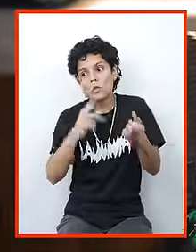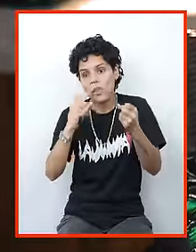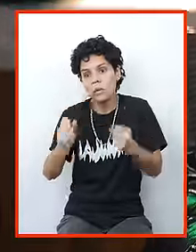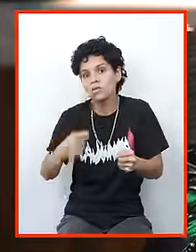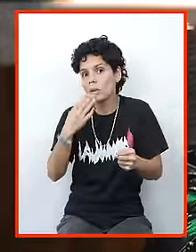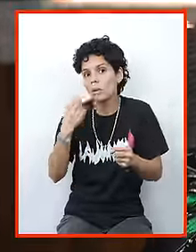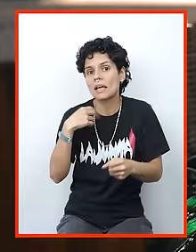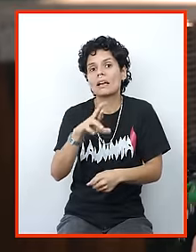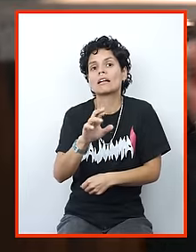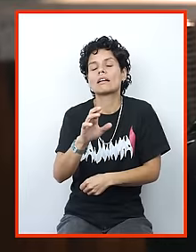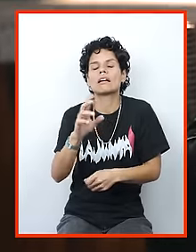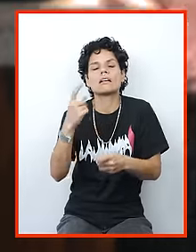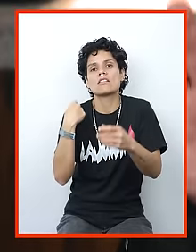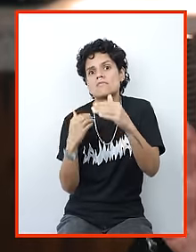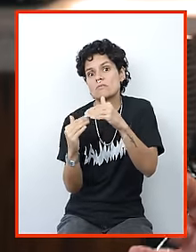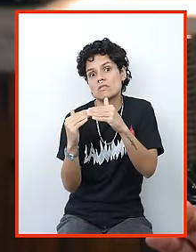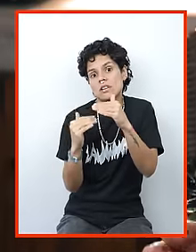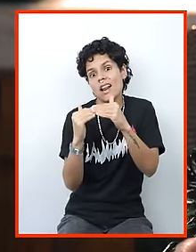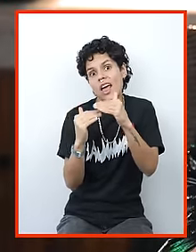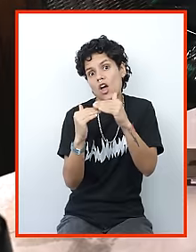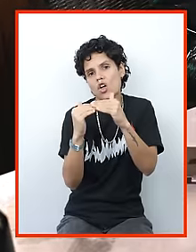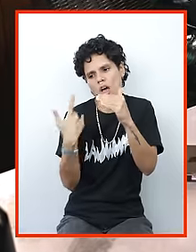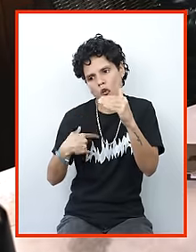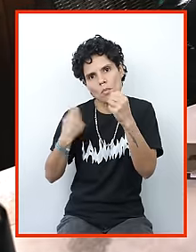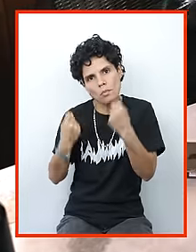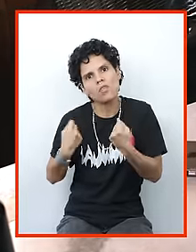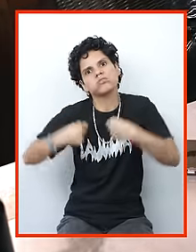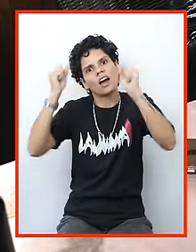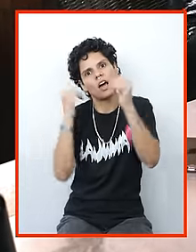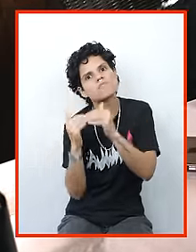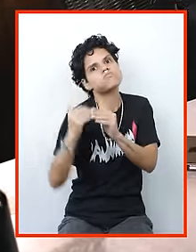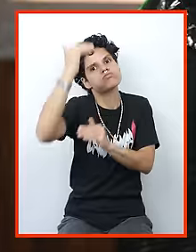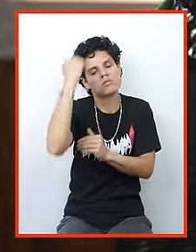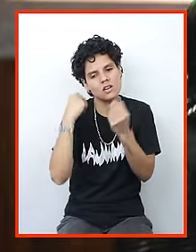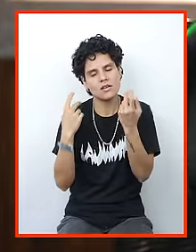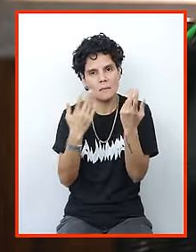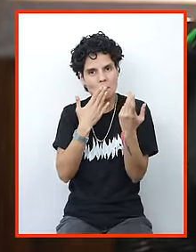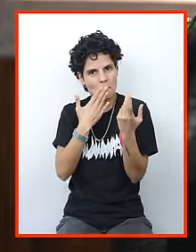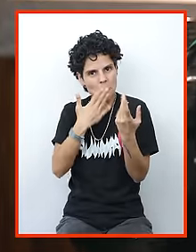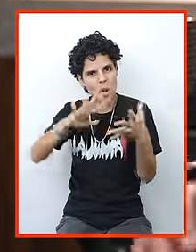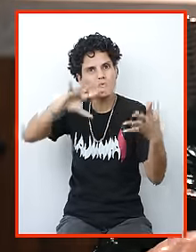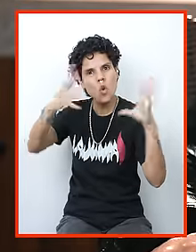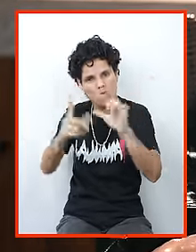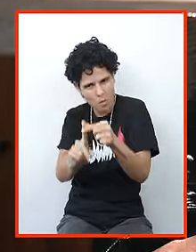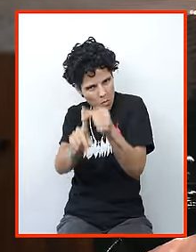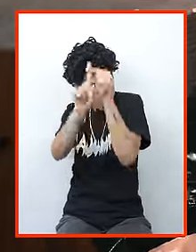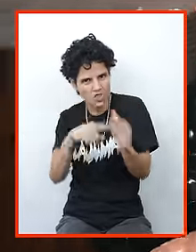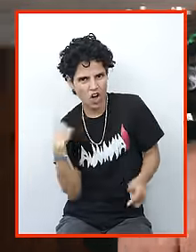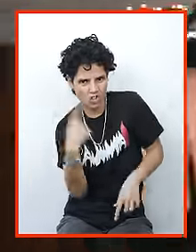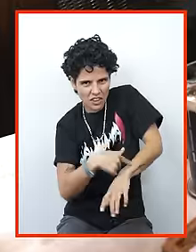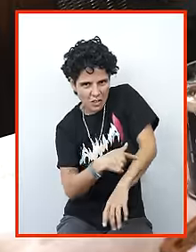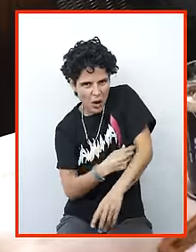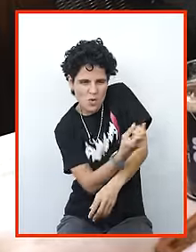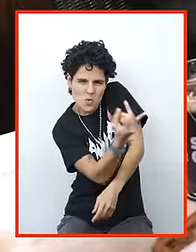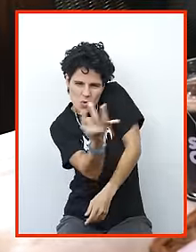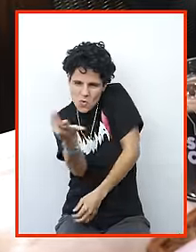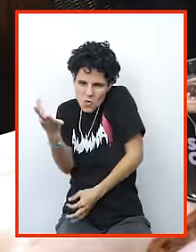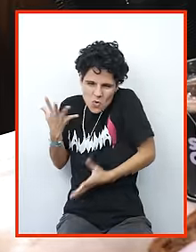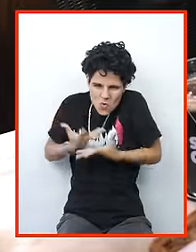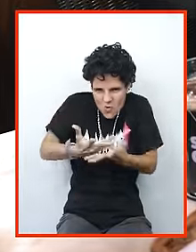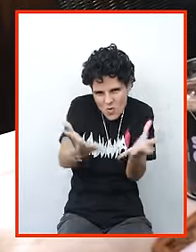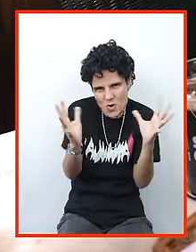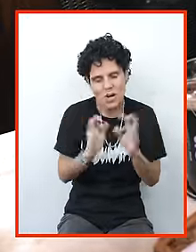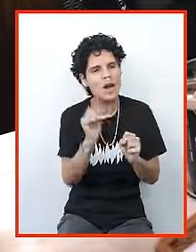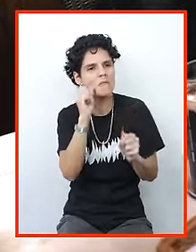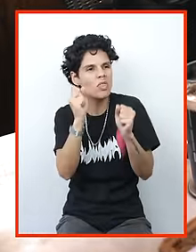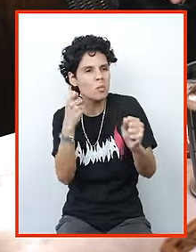récord Guinness si nos tatuamos 500, somos récord Guinness. Así que ese es el proceso. Así que calma a la gente, gracias por la pregunta. Y si quieres, vamos a buscar la